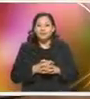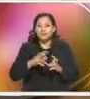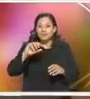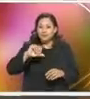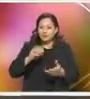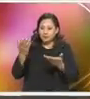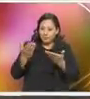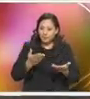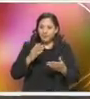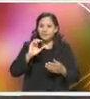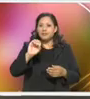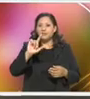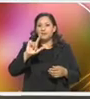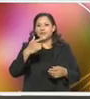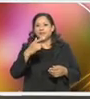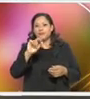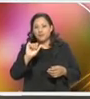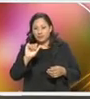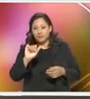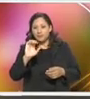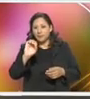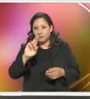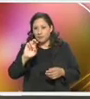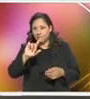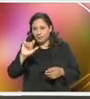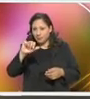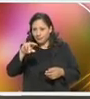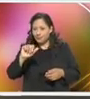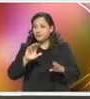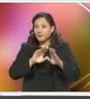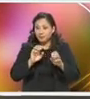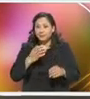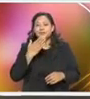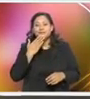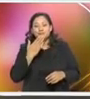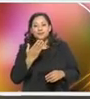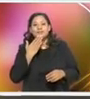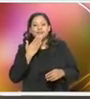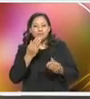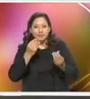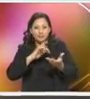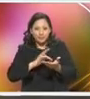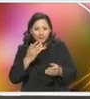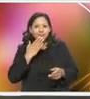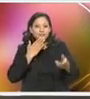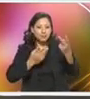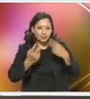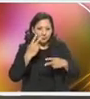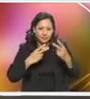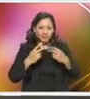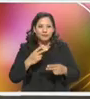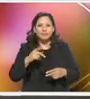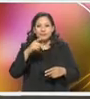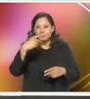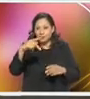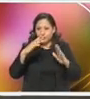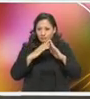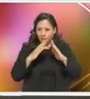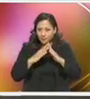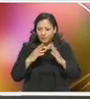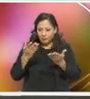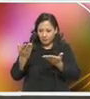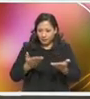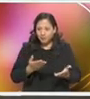Y el día de hoy está aquí con nosotros Olga de Orellana. ¿Cómo estás? Muy bien, muchas gracias. Bienvenida aquí Gracias, a tu espacio. gracias. Y